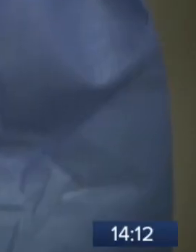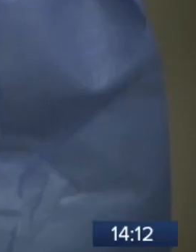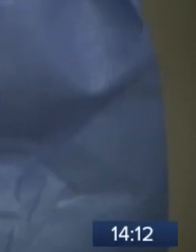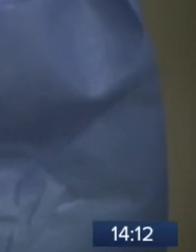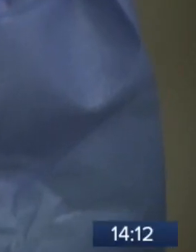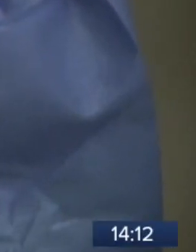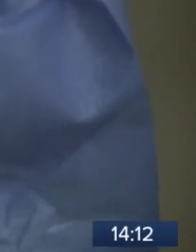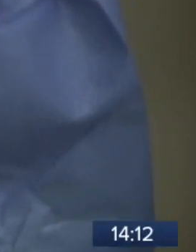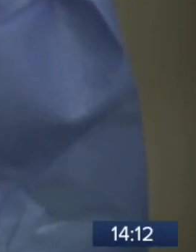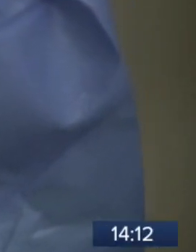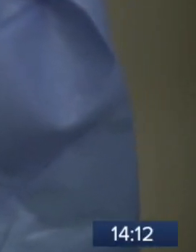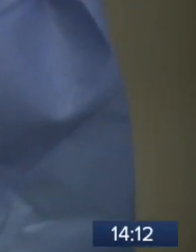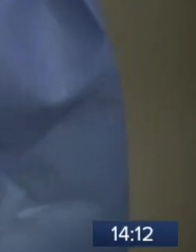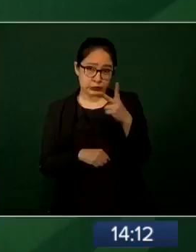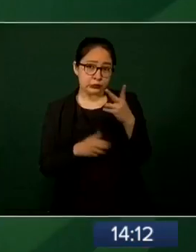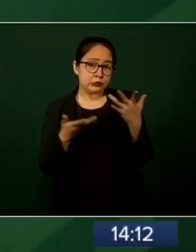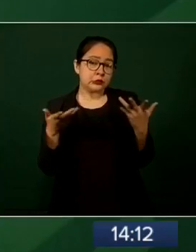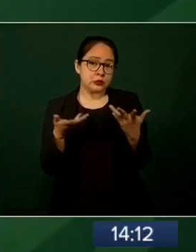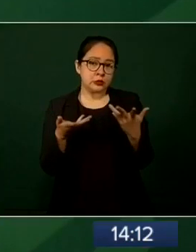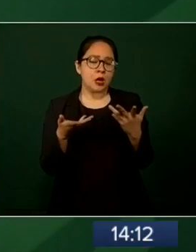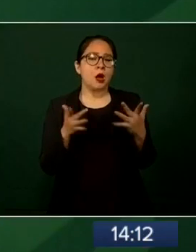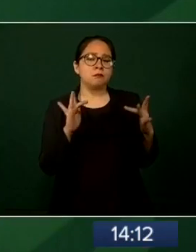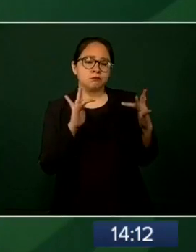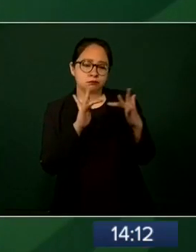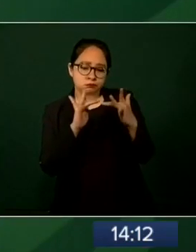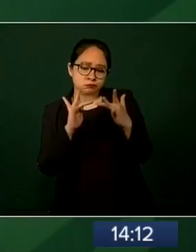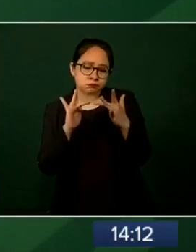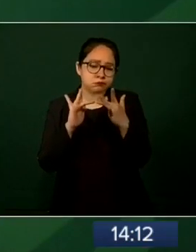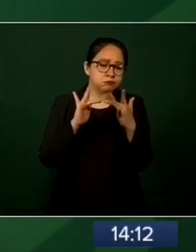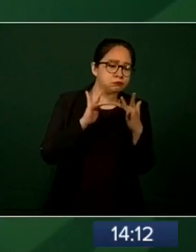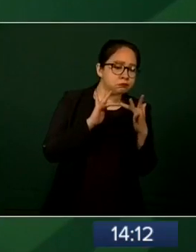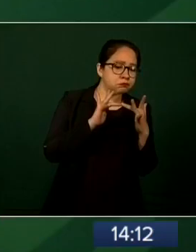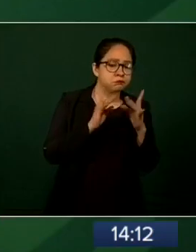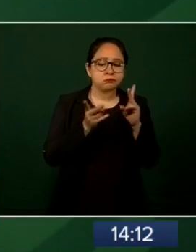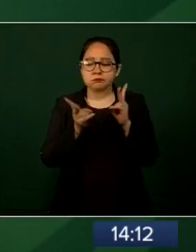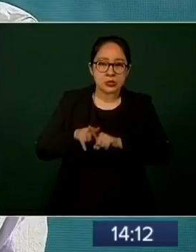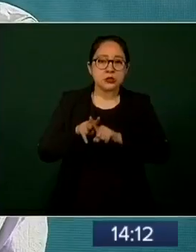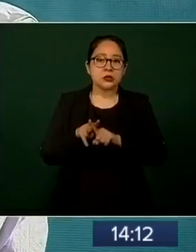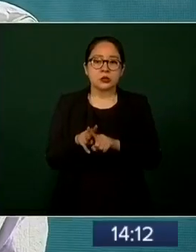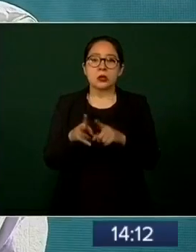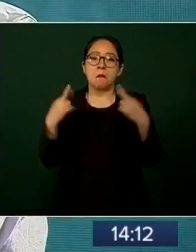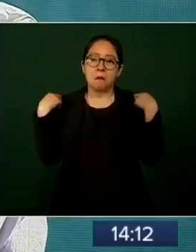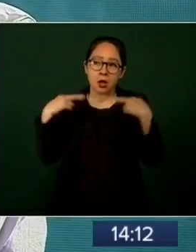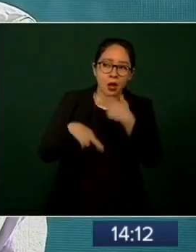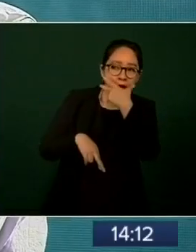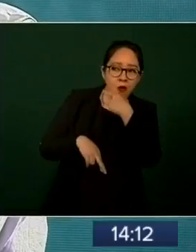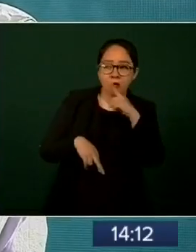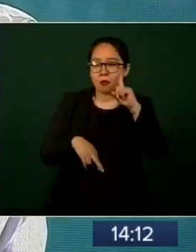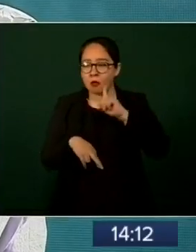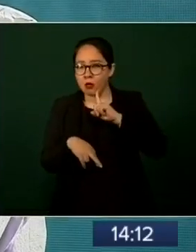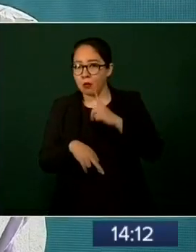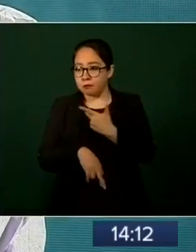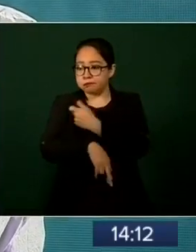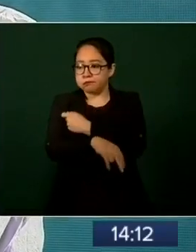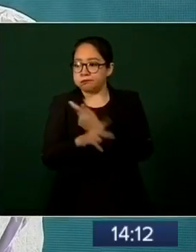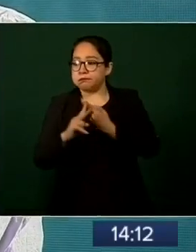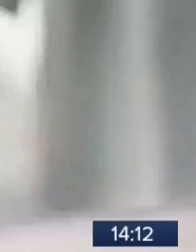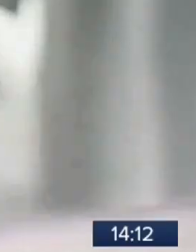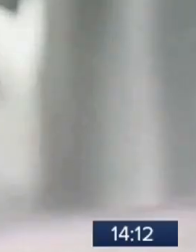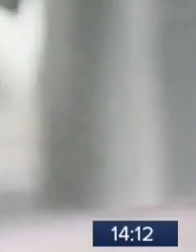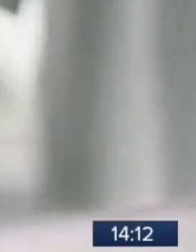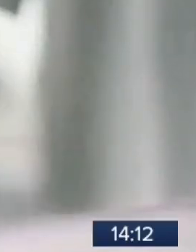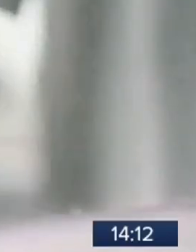Con ello, dijo, se cumplirá la meta de vacunar al menos con una dosis a todos los adultos mayores antes de que termine el mes de